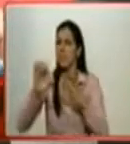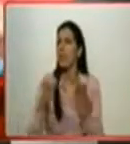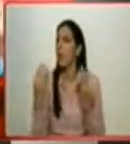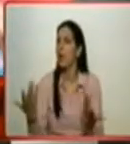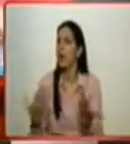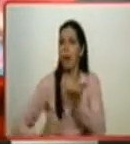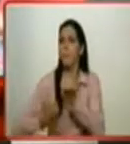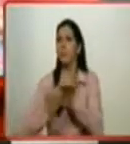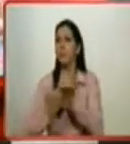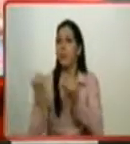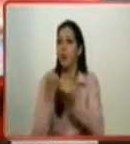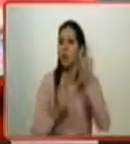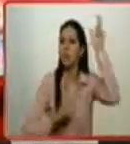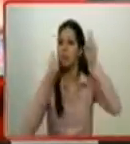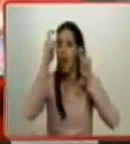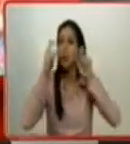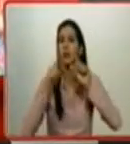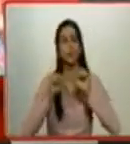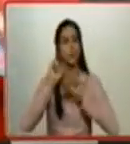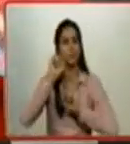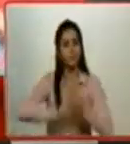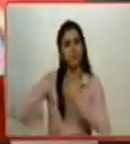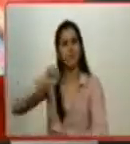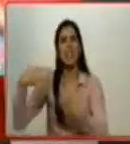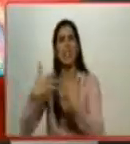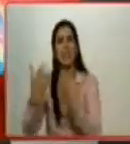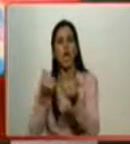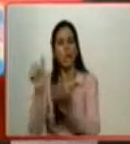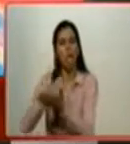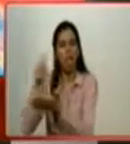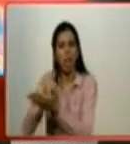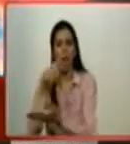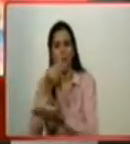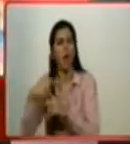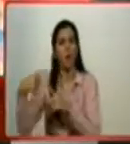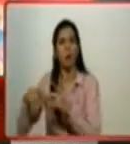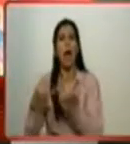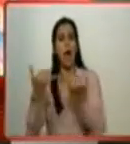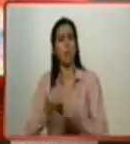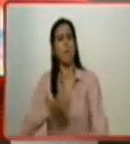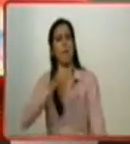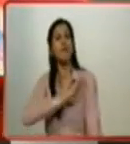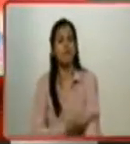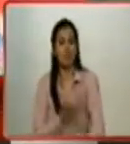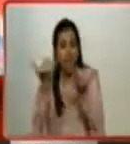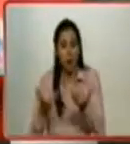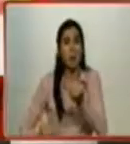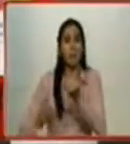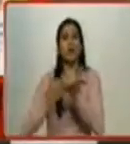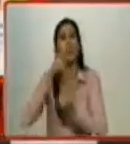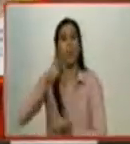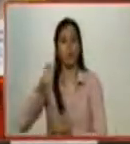legado de Chávez, la estrategia es seguir combatiendo la guerra económica y la estrategia es seguir hoy haciéndonos más fuertes que nunca en favor del pueblo